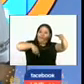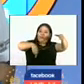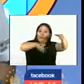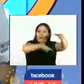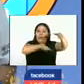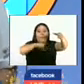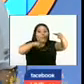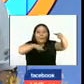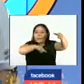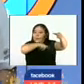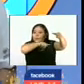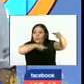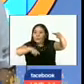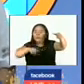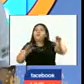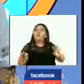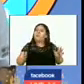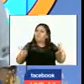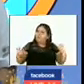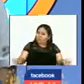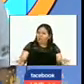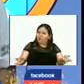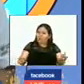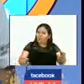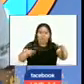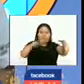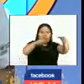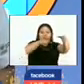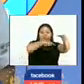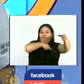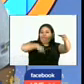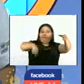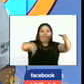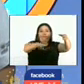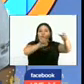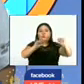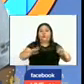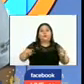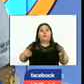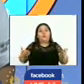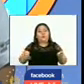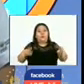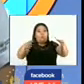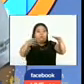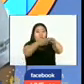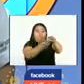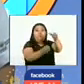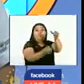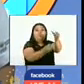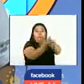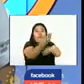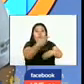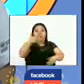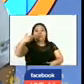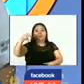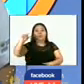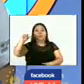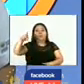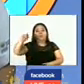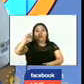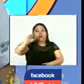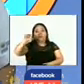restricción. ¿Por qué lo tenemos ese perímetro de restricción? El Chaparrastique es un volcán activo.